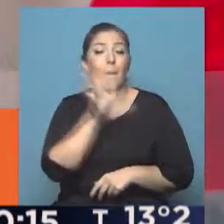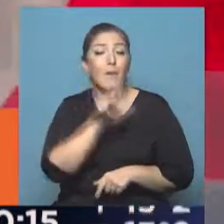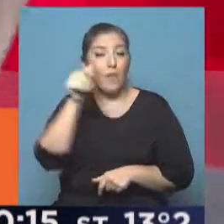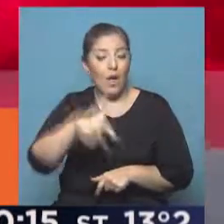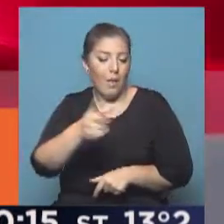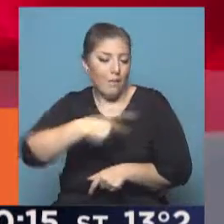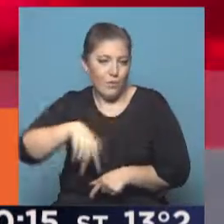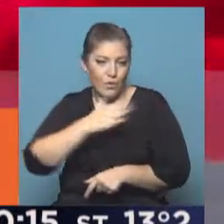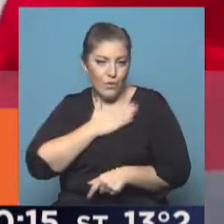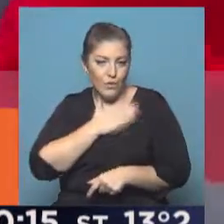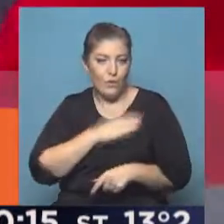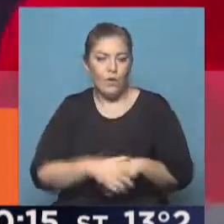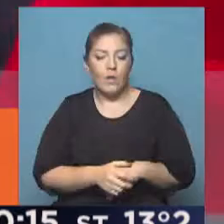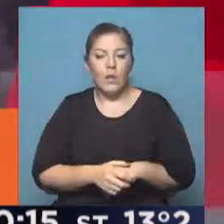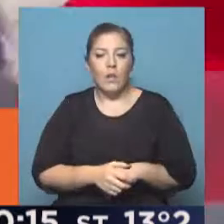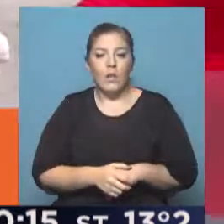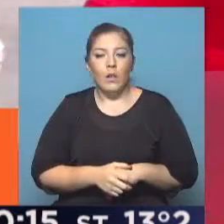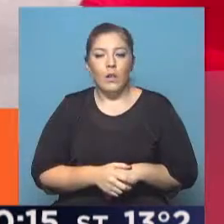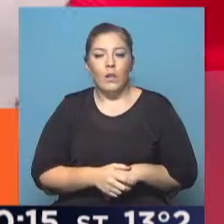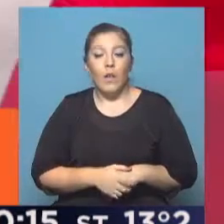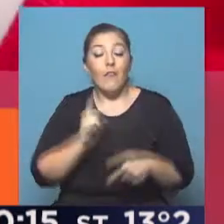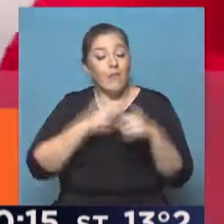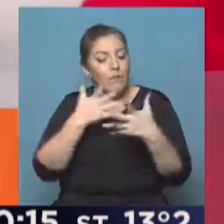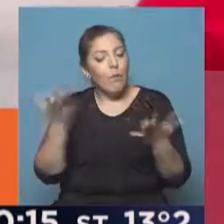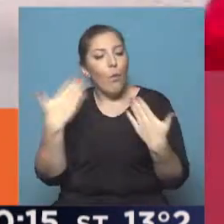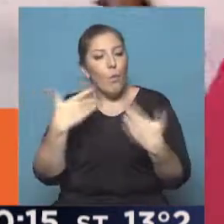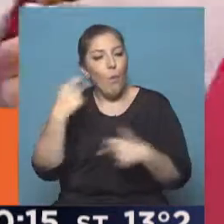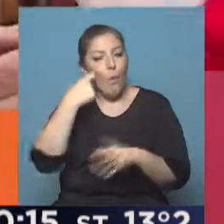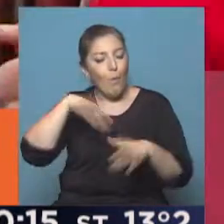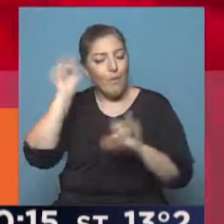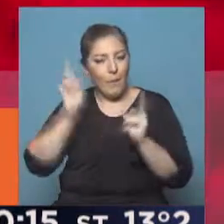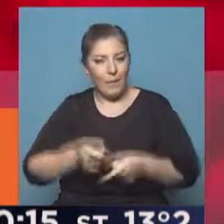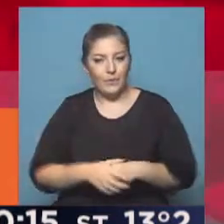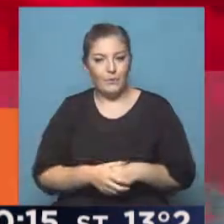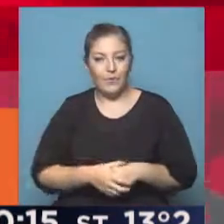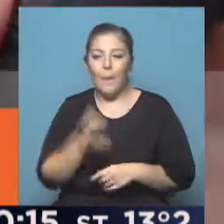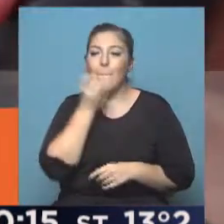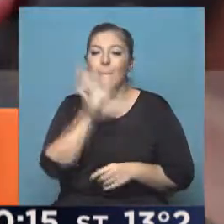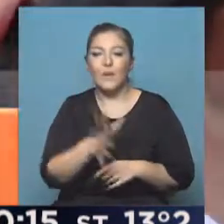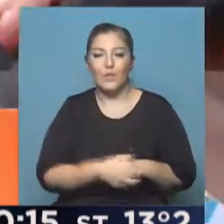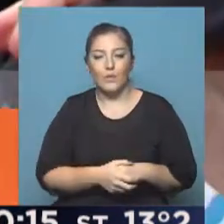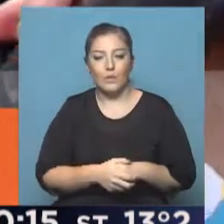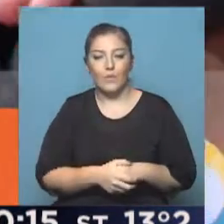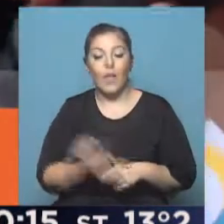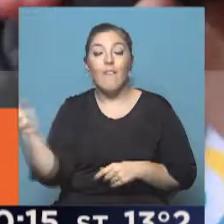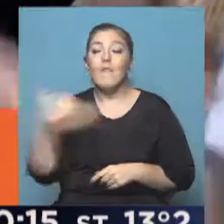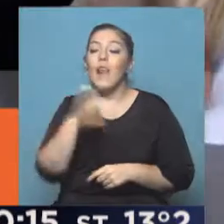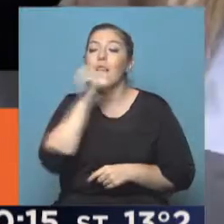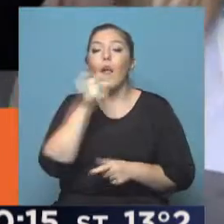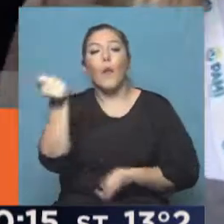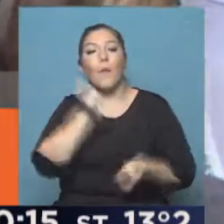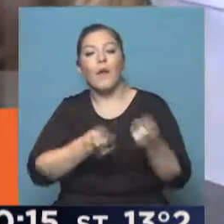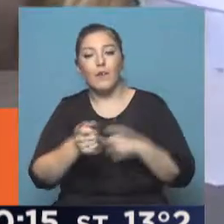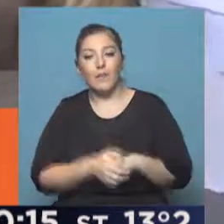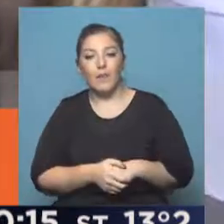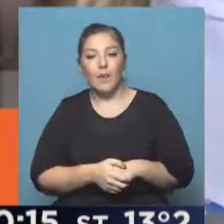para nosotros. O sea, el festival grande lo podemos hacer los mayores también. Maravilloso. La gente me viene a cantar, viene a bailar.